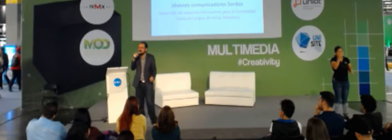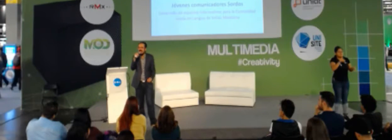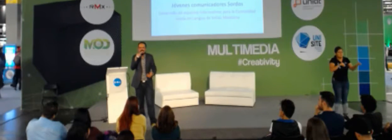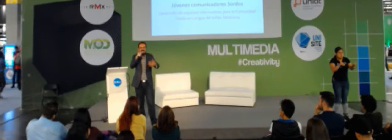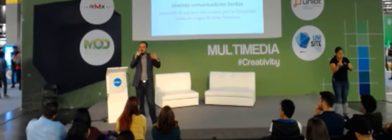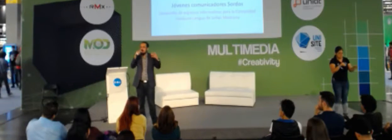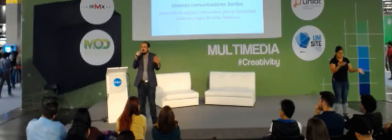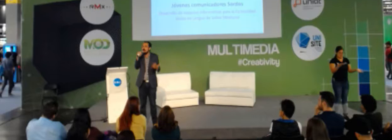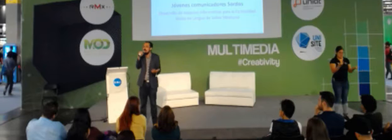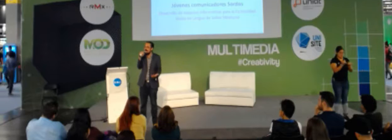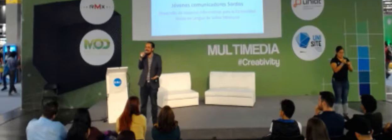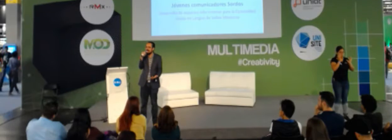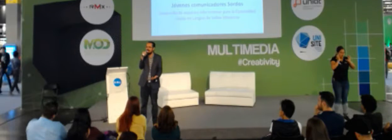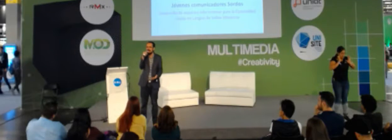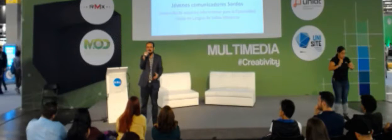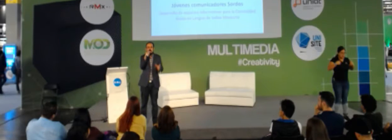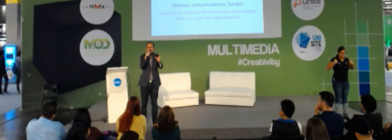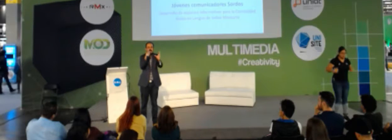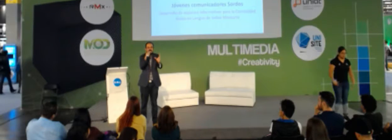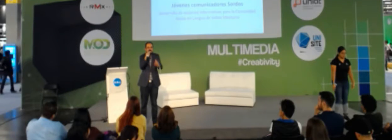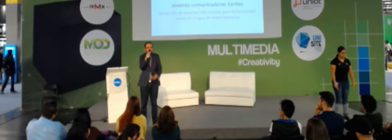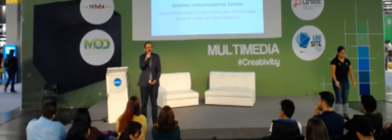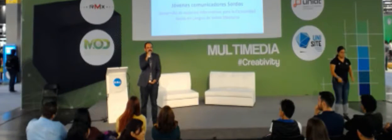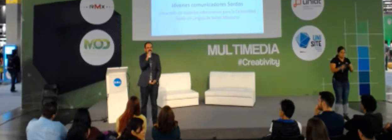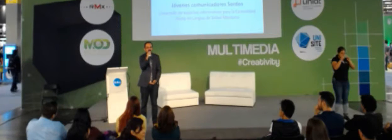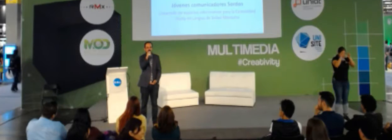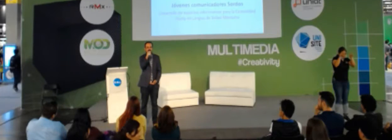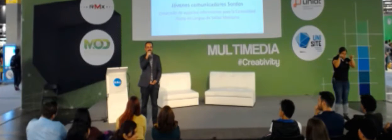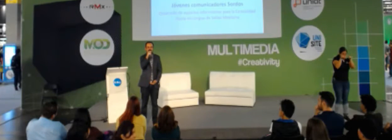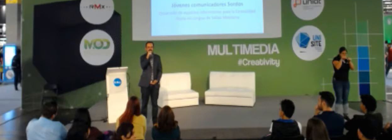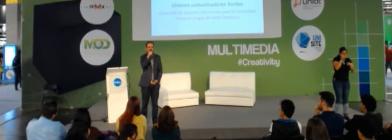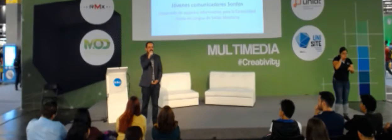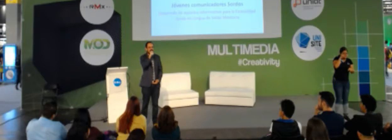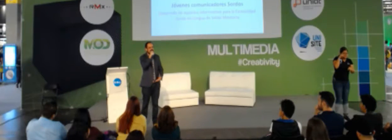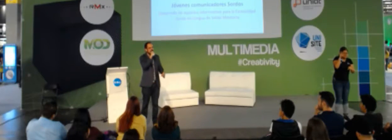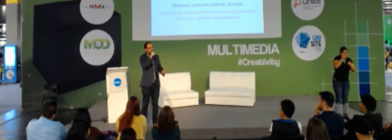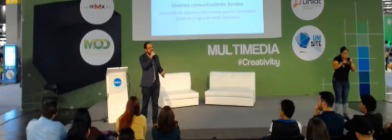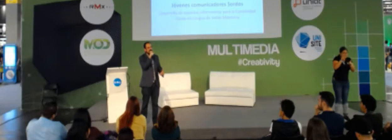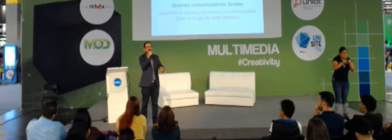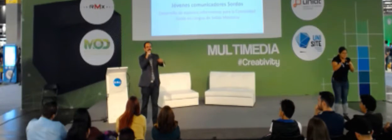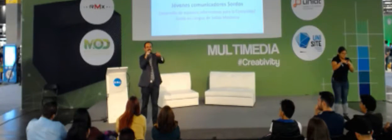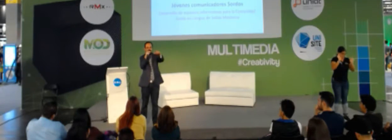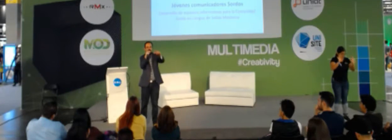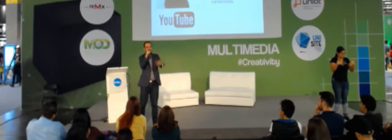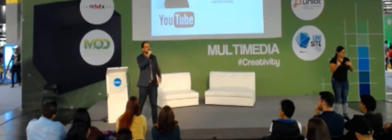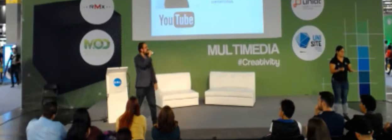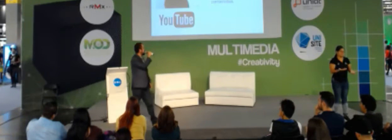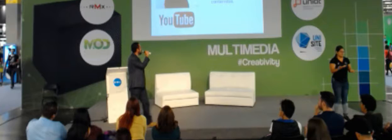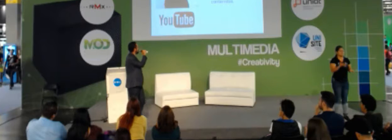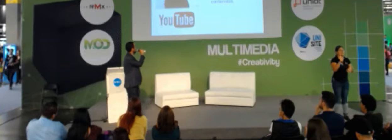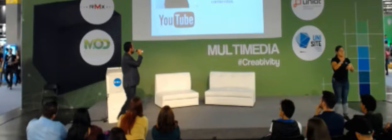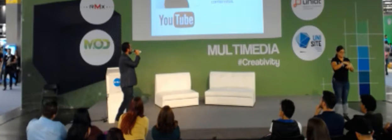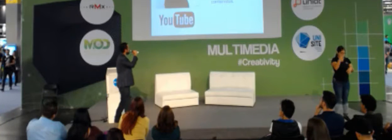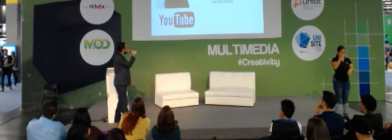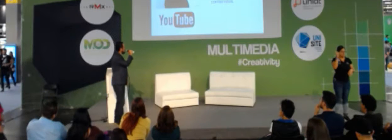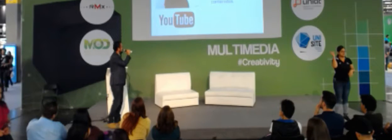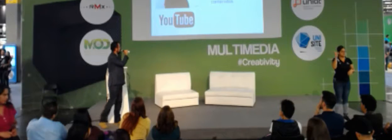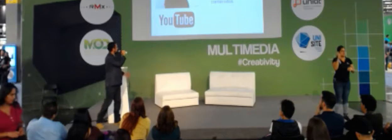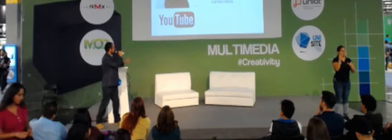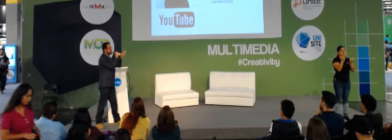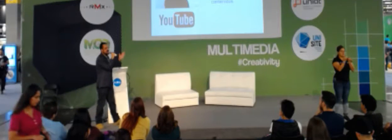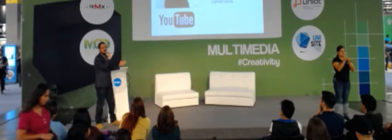movimientos hasta del cuerpo completo, no de un cuadrito pequeño. Este proyecto además buscaba que los